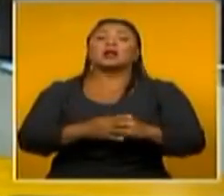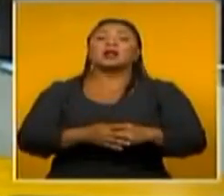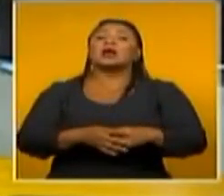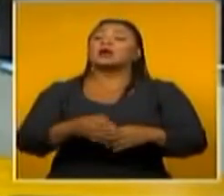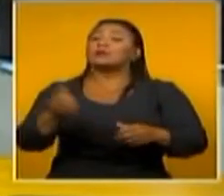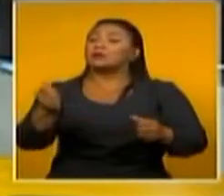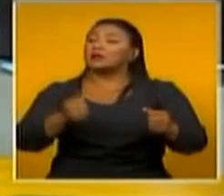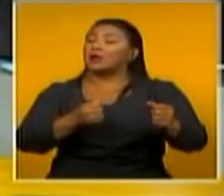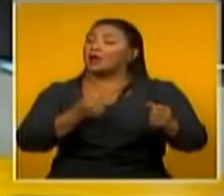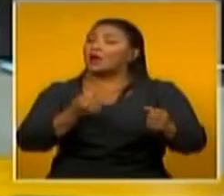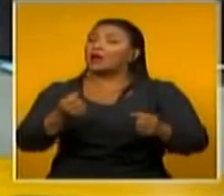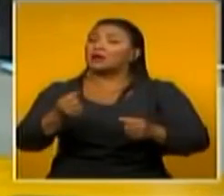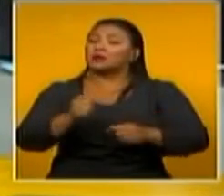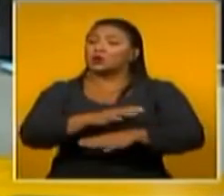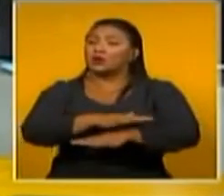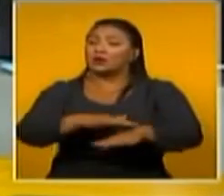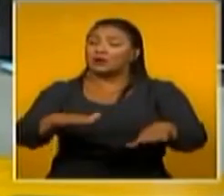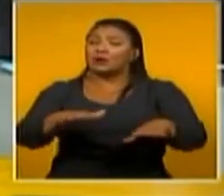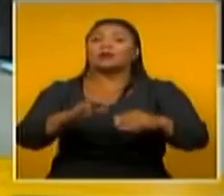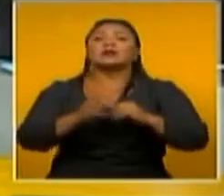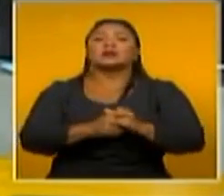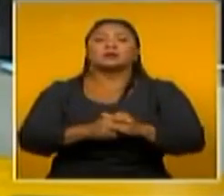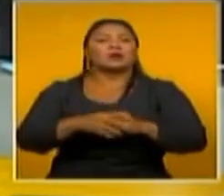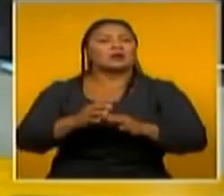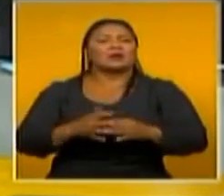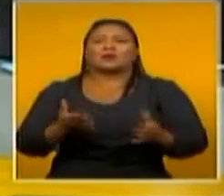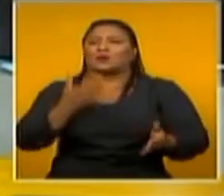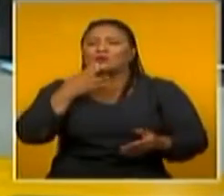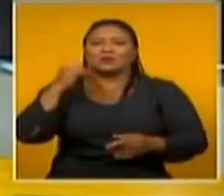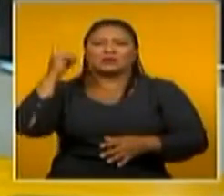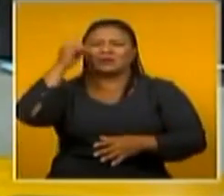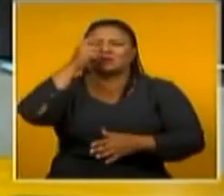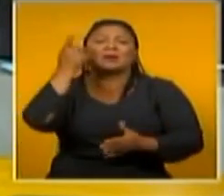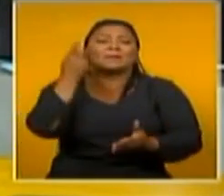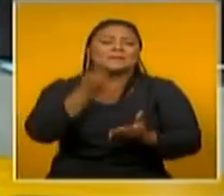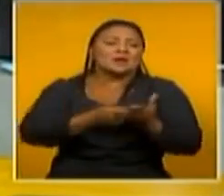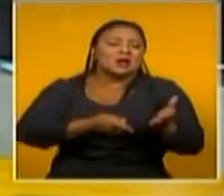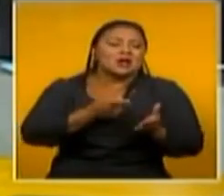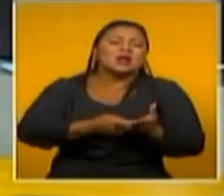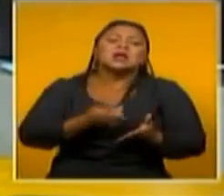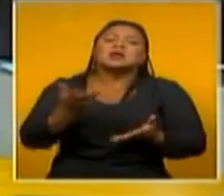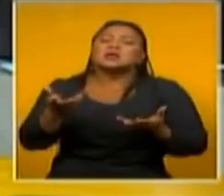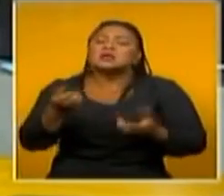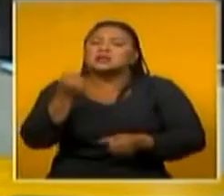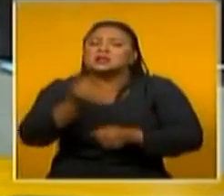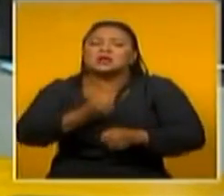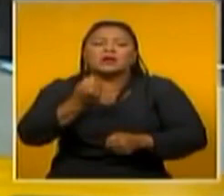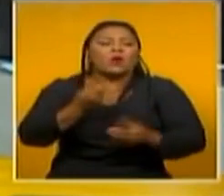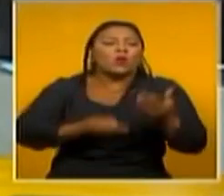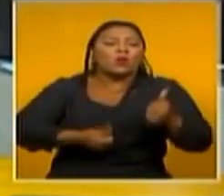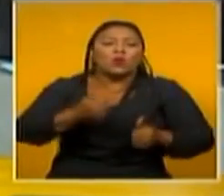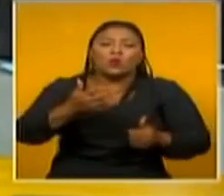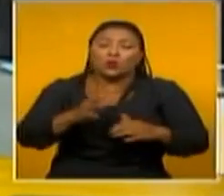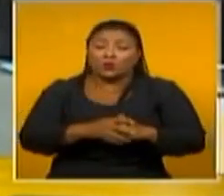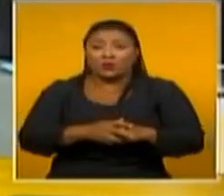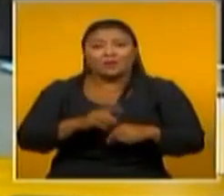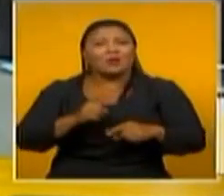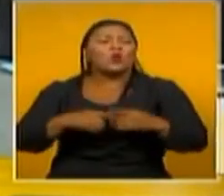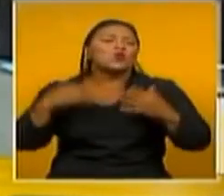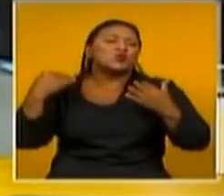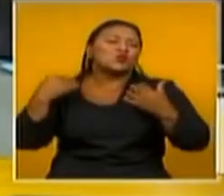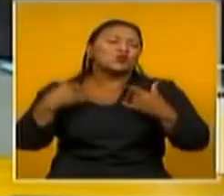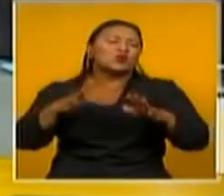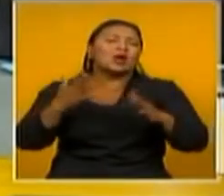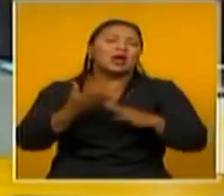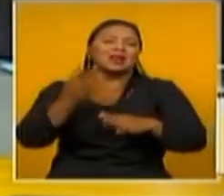esta actividad, prevén que es imposible establecer para qué será utilizado el automotor. y más de una rentadora ya ha pasado por estas